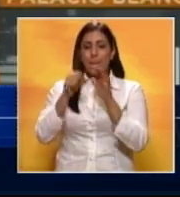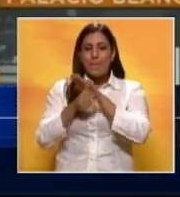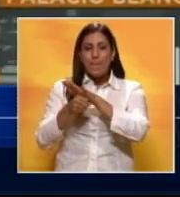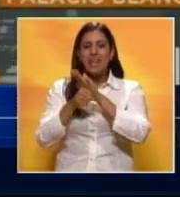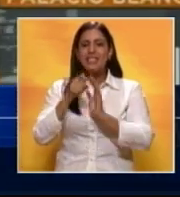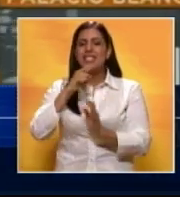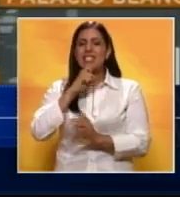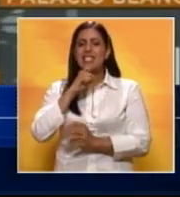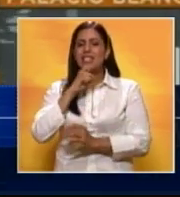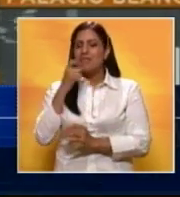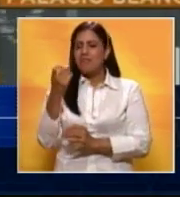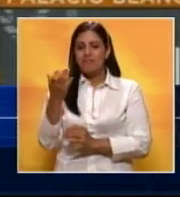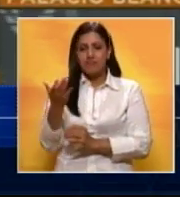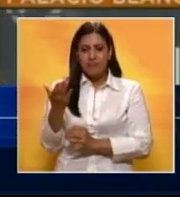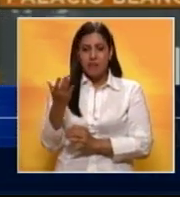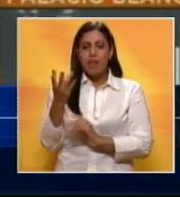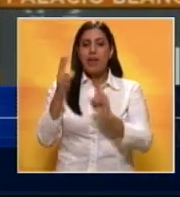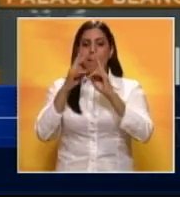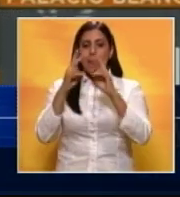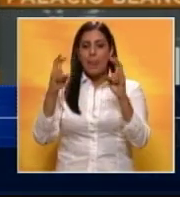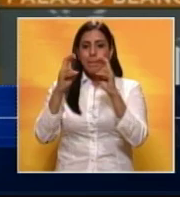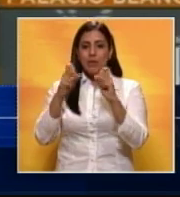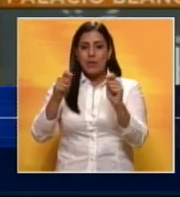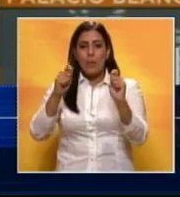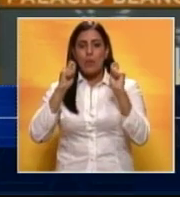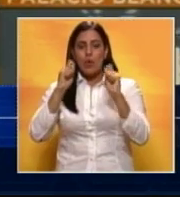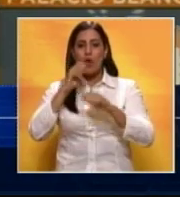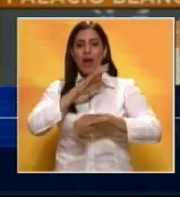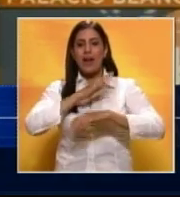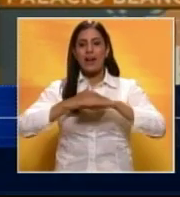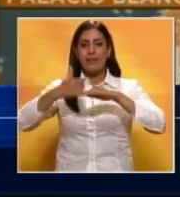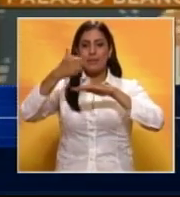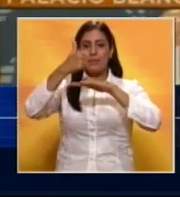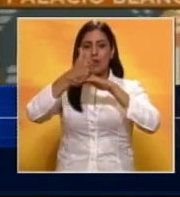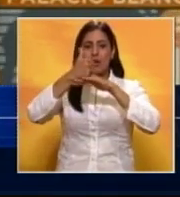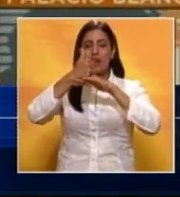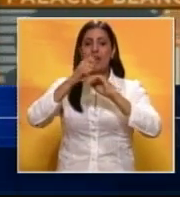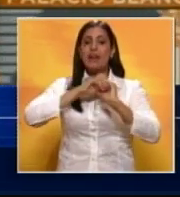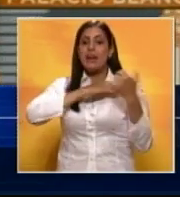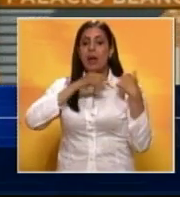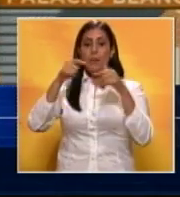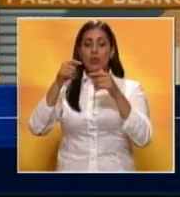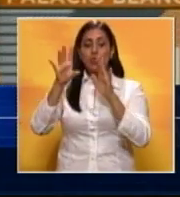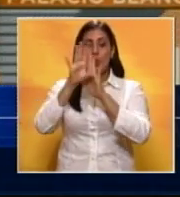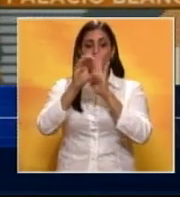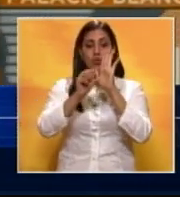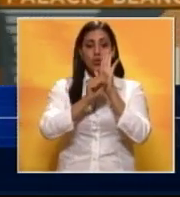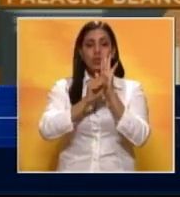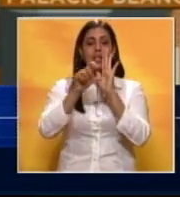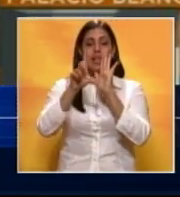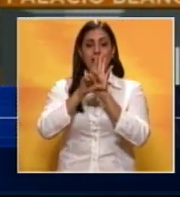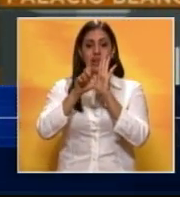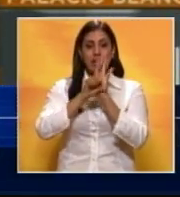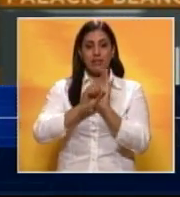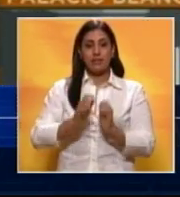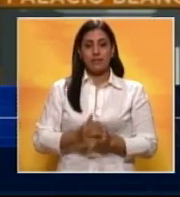en quien, investida de una solemne autoridad emanada de la Constitución y la